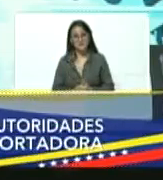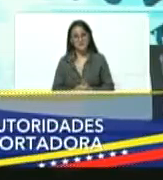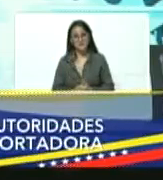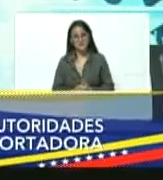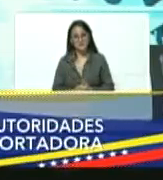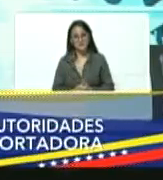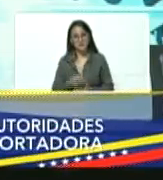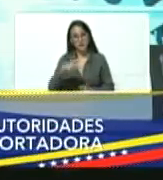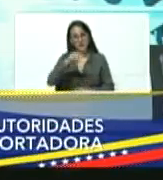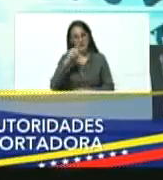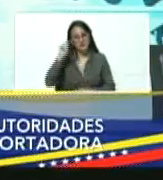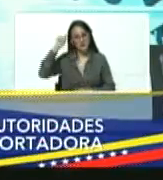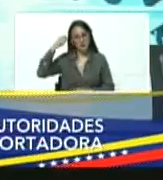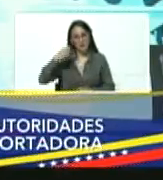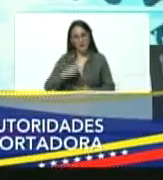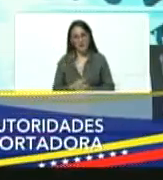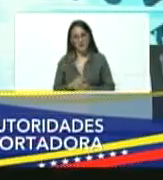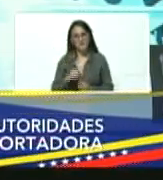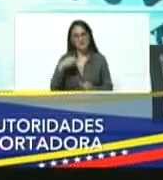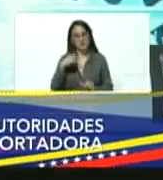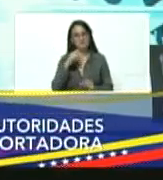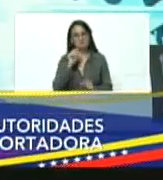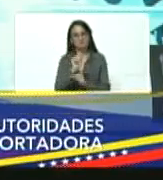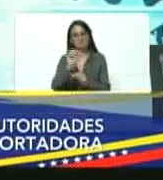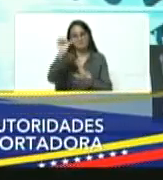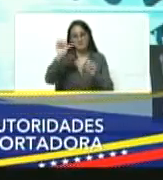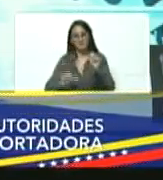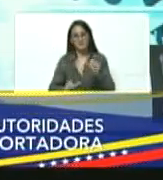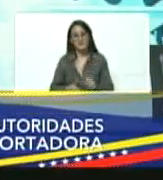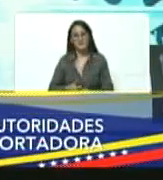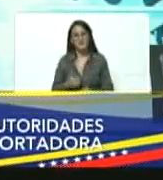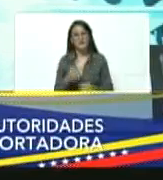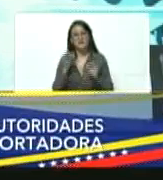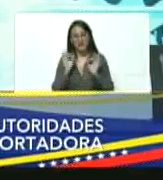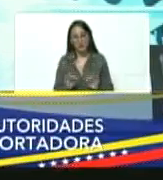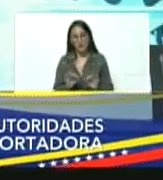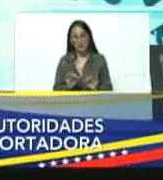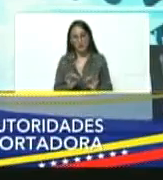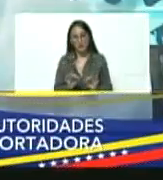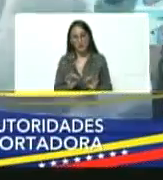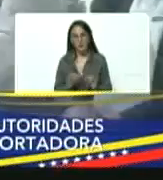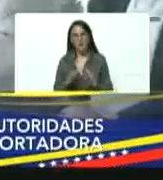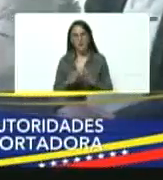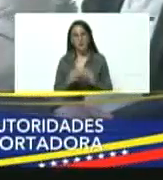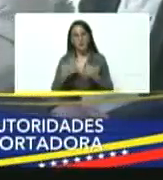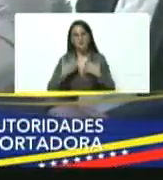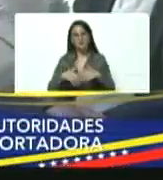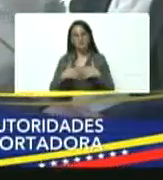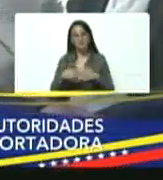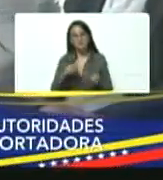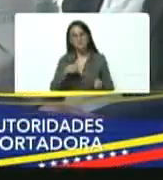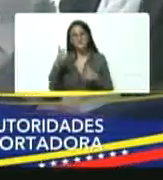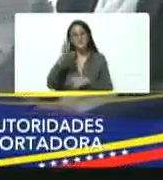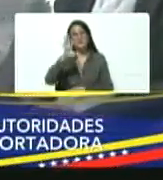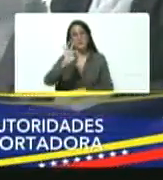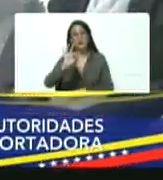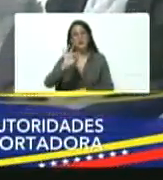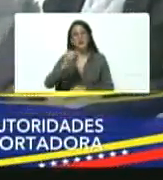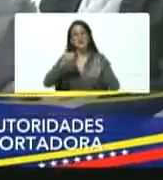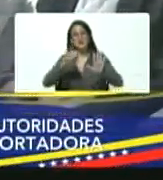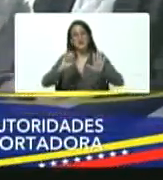Y ustedes se acordarán de estas palabras. Más temprano que tarde, todas sus industrias estarán exportando el 50,